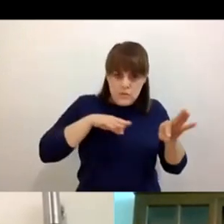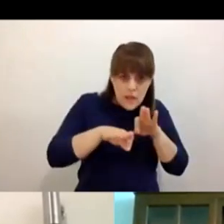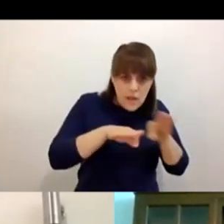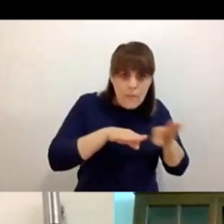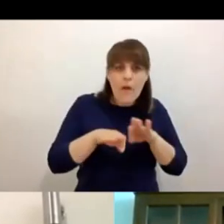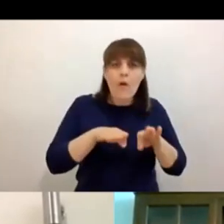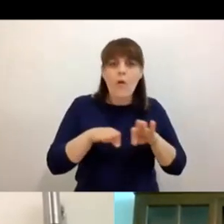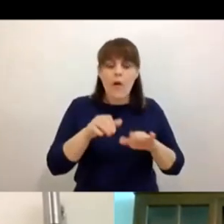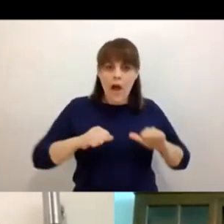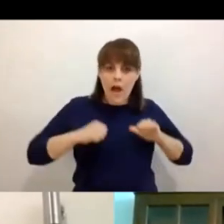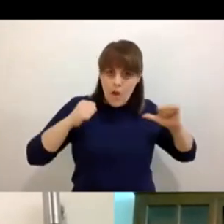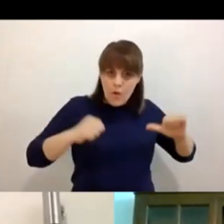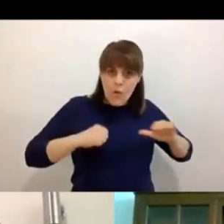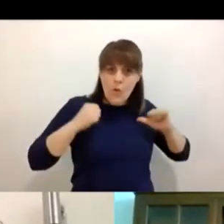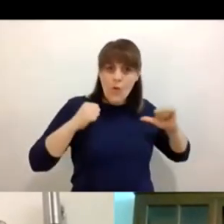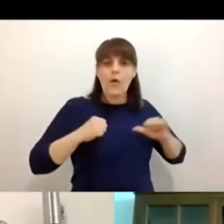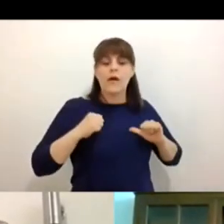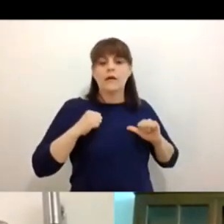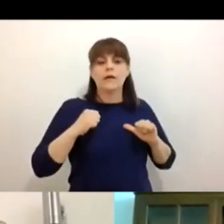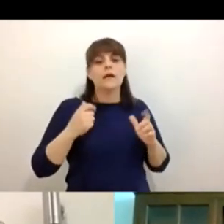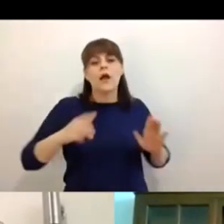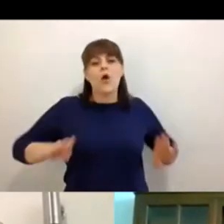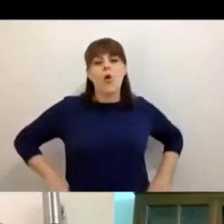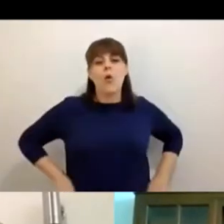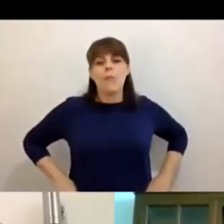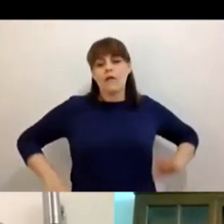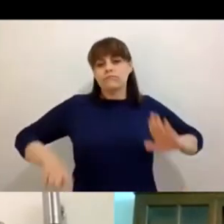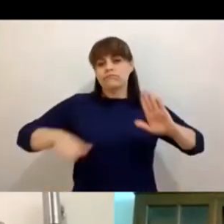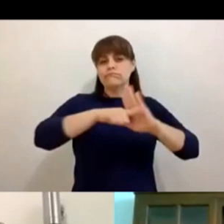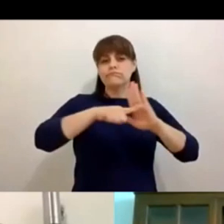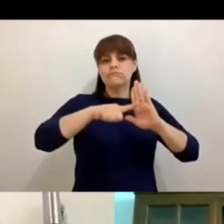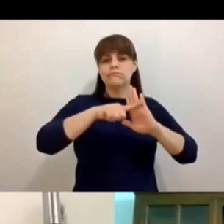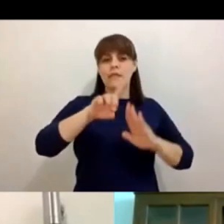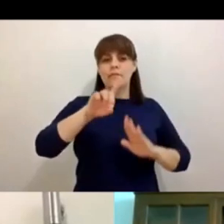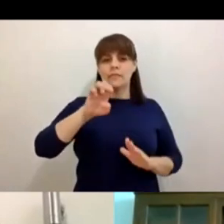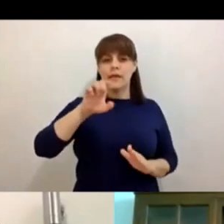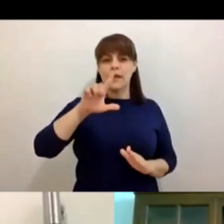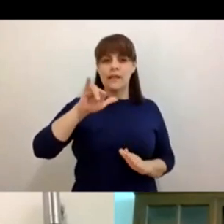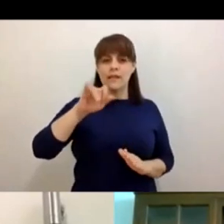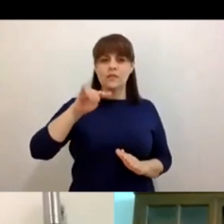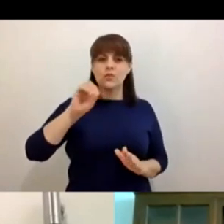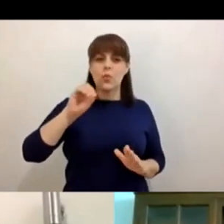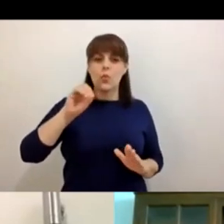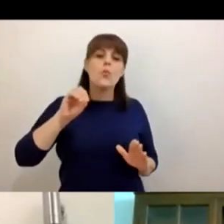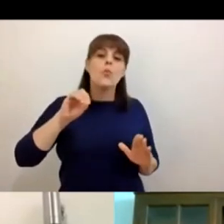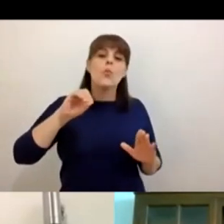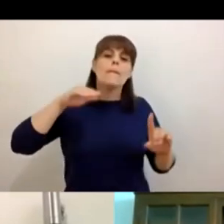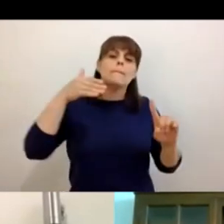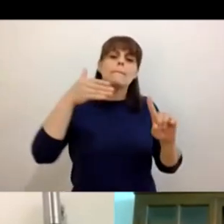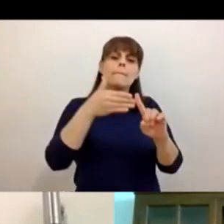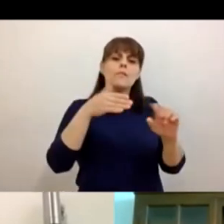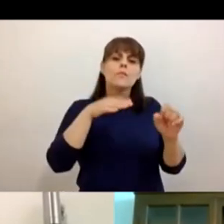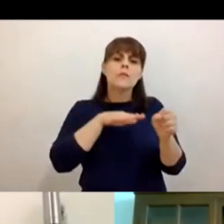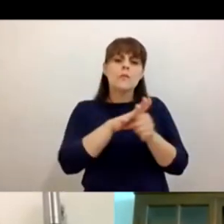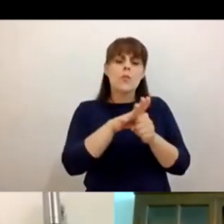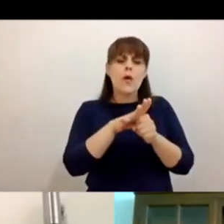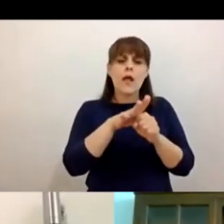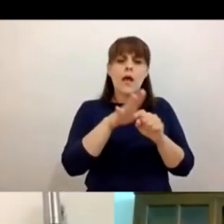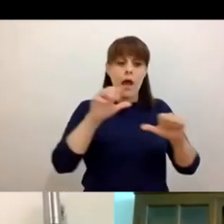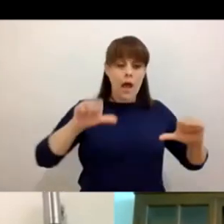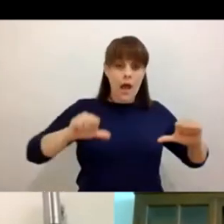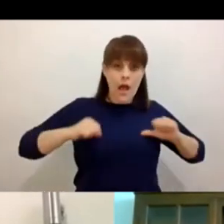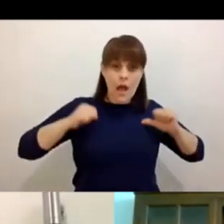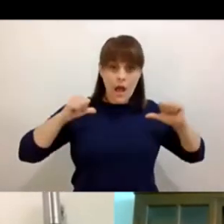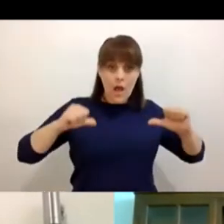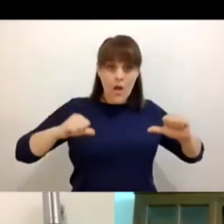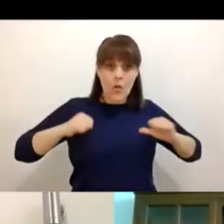No trabajamos temas de delitos no graves únicamente con adolescentes que están dentro de las comunidades de tratamiento